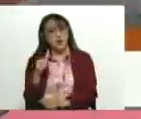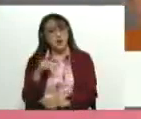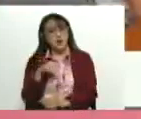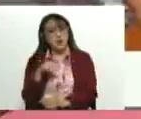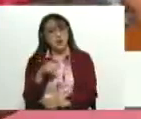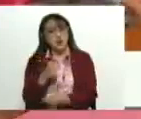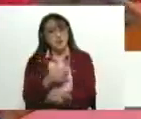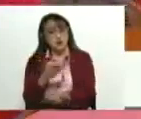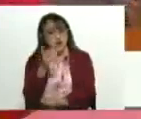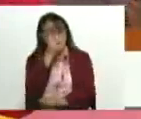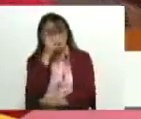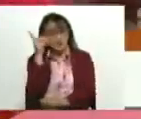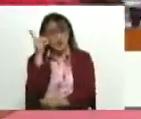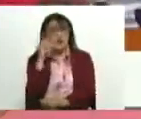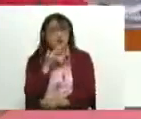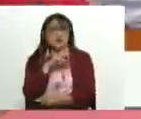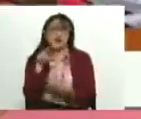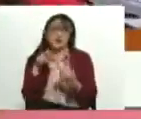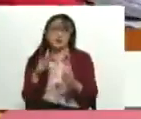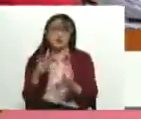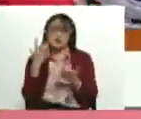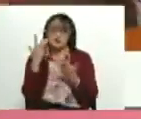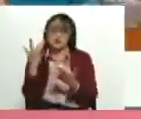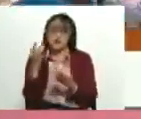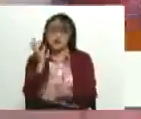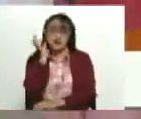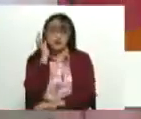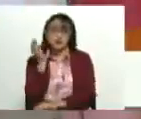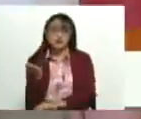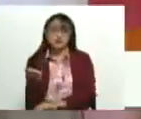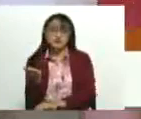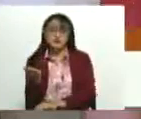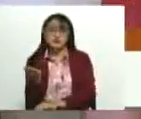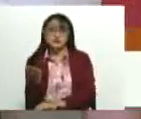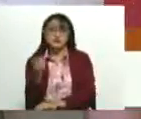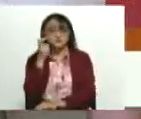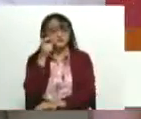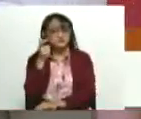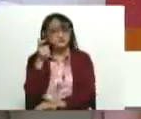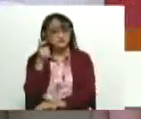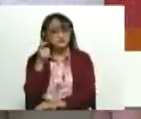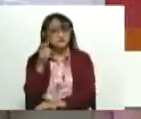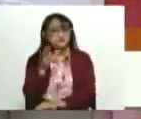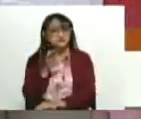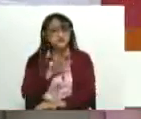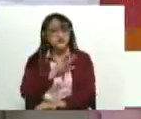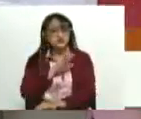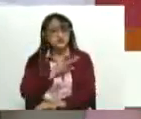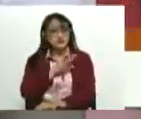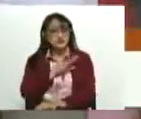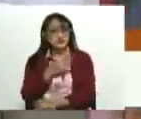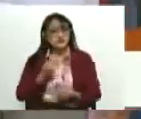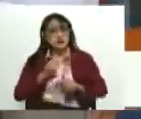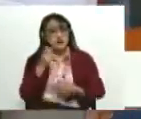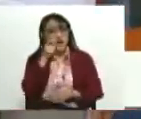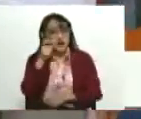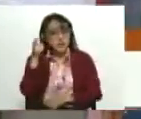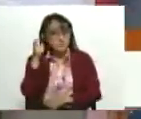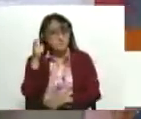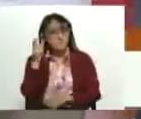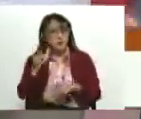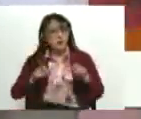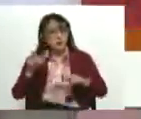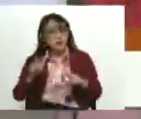hermano Diosdado, en Revolución solo se ve eso. Una muchacha campesina del PAO, por dos veces alcaldesa y con